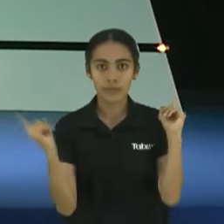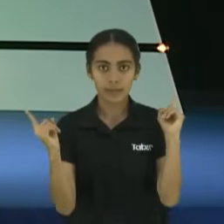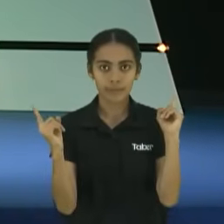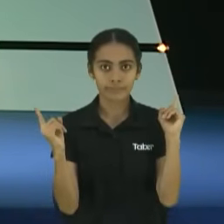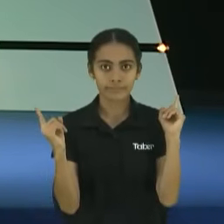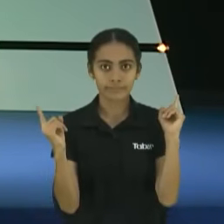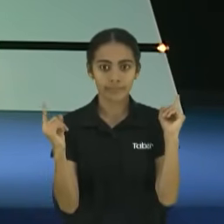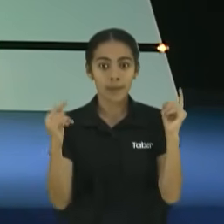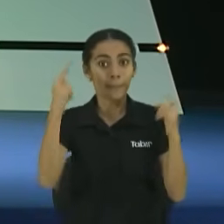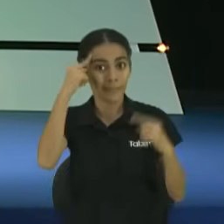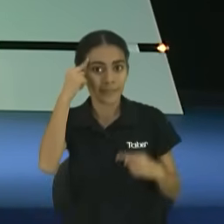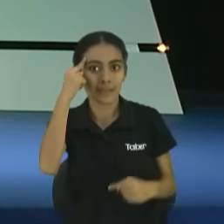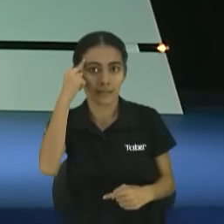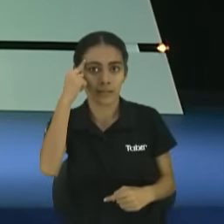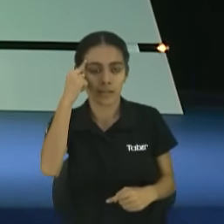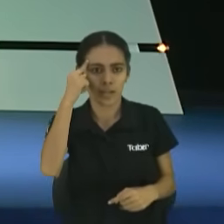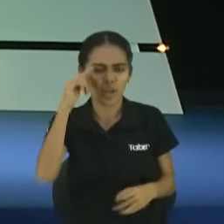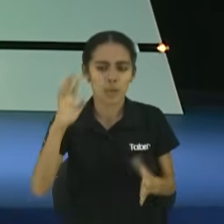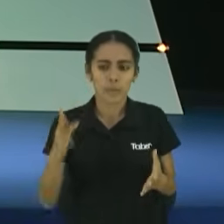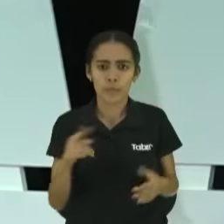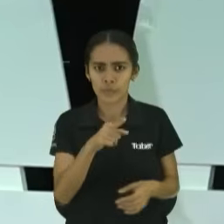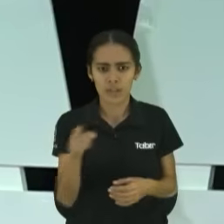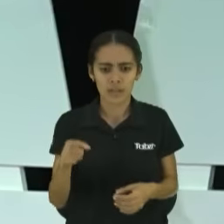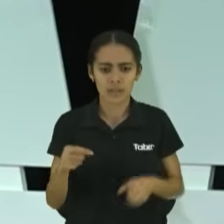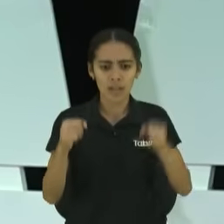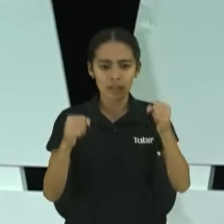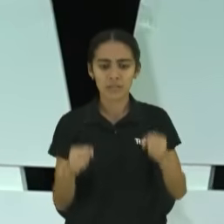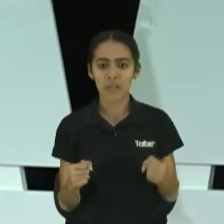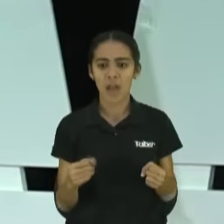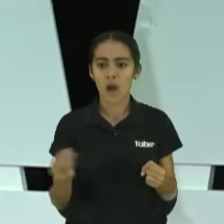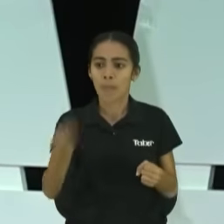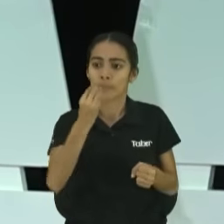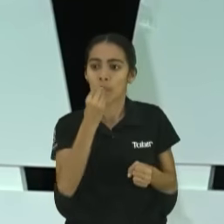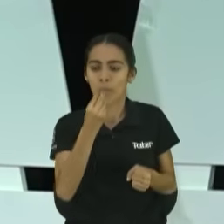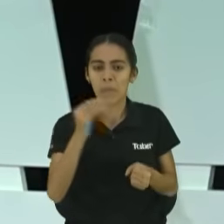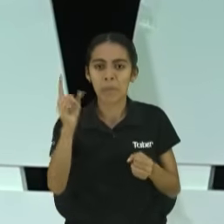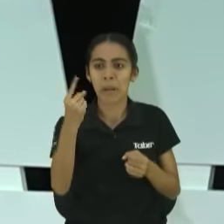Si usted es de las personas que al sentarse a la mesa agarra la primer pechuga,